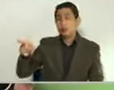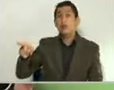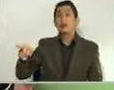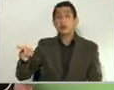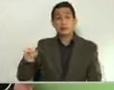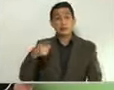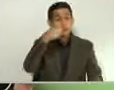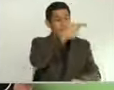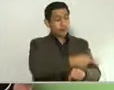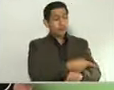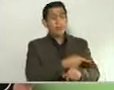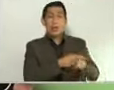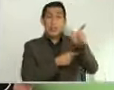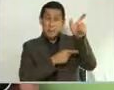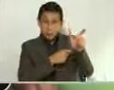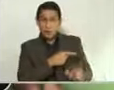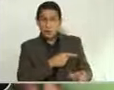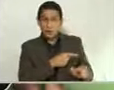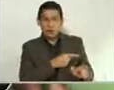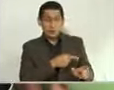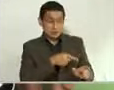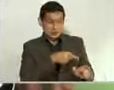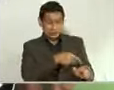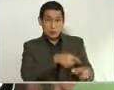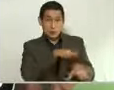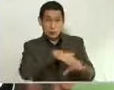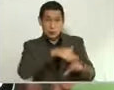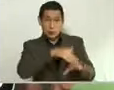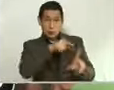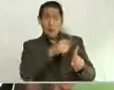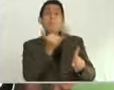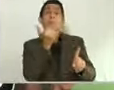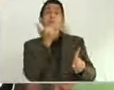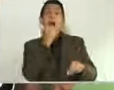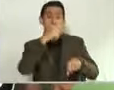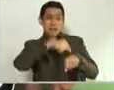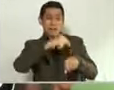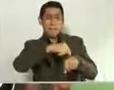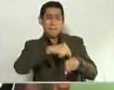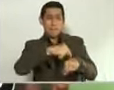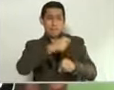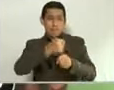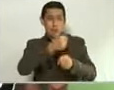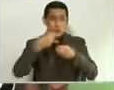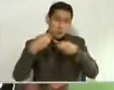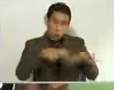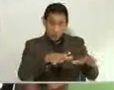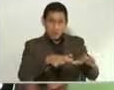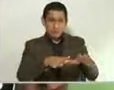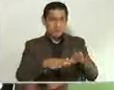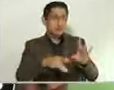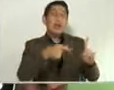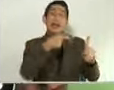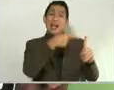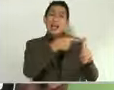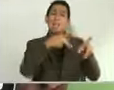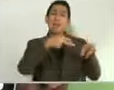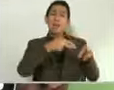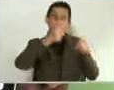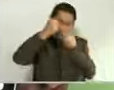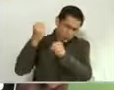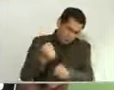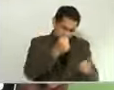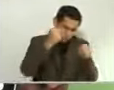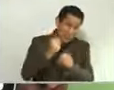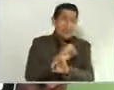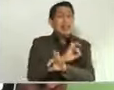limpia con deja la casa al vecino. Y están haciéndolo, limpiando, aquí ves, limpiando y barriendo todo lo que ensuciaron, porque le van a tirar